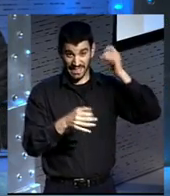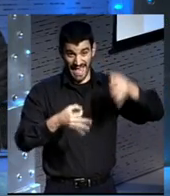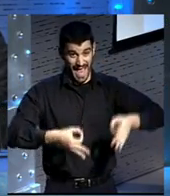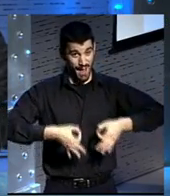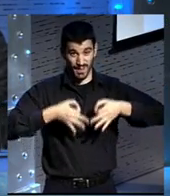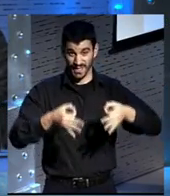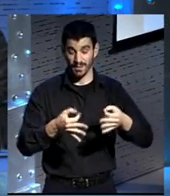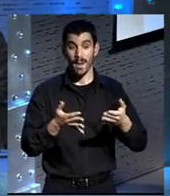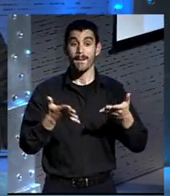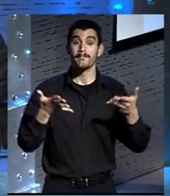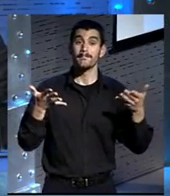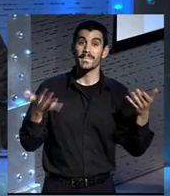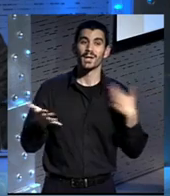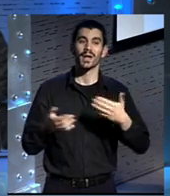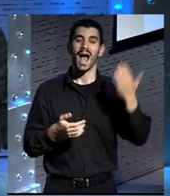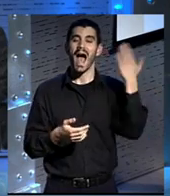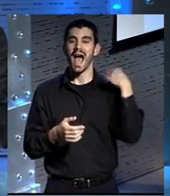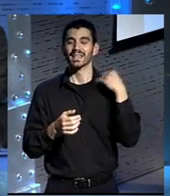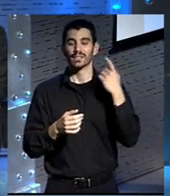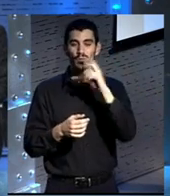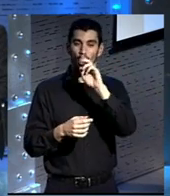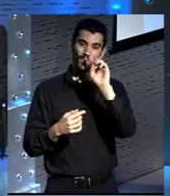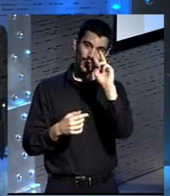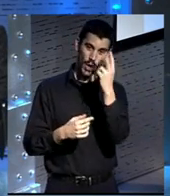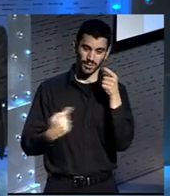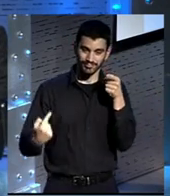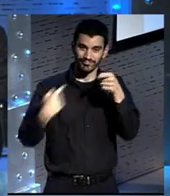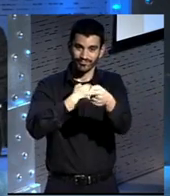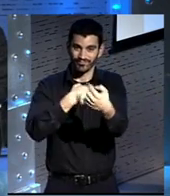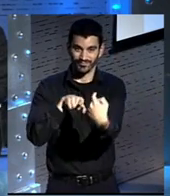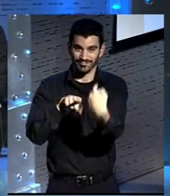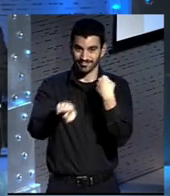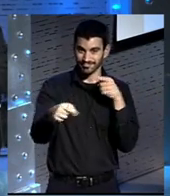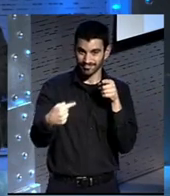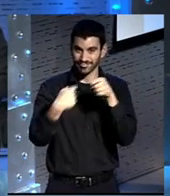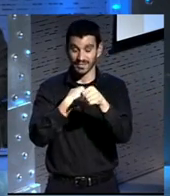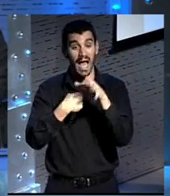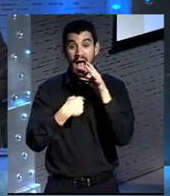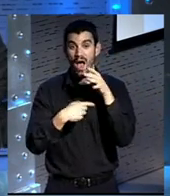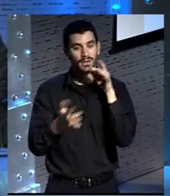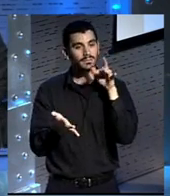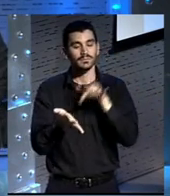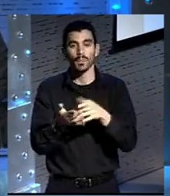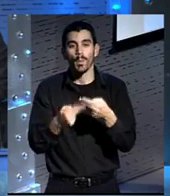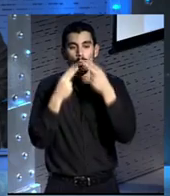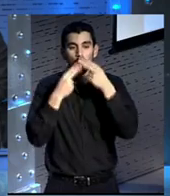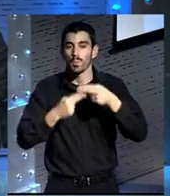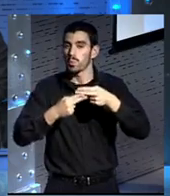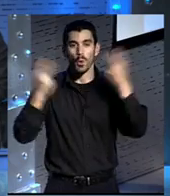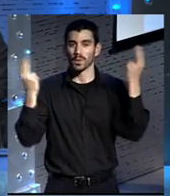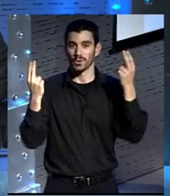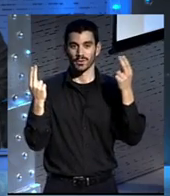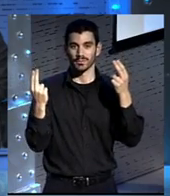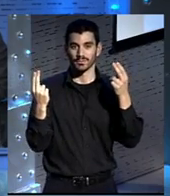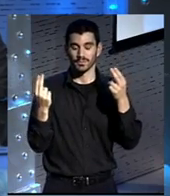ocurrido es que han dejado de ser bilaterales y han pasado a ser pues públicas. Pero esas